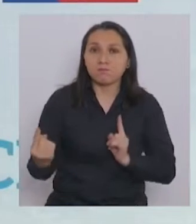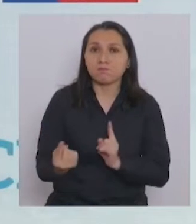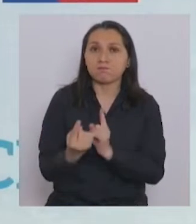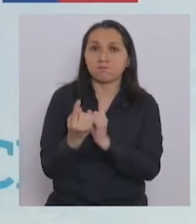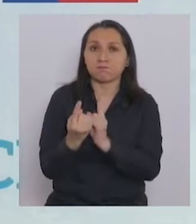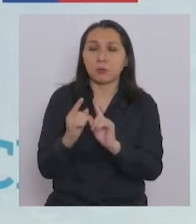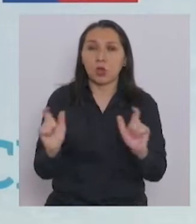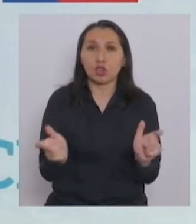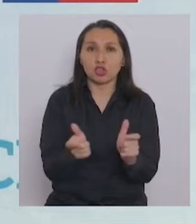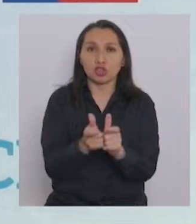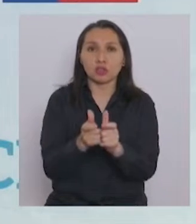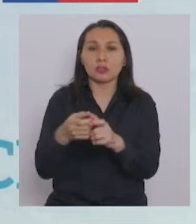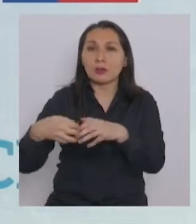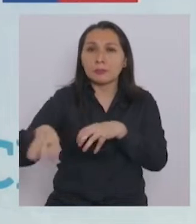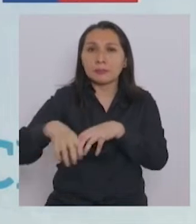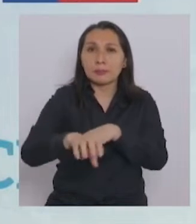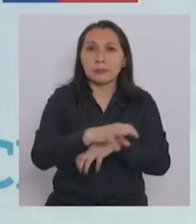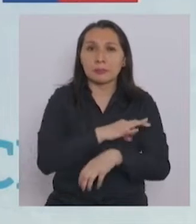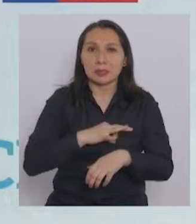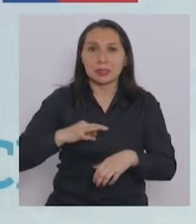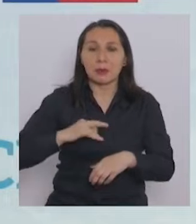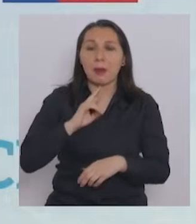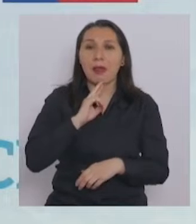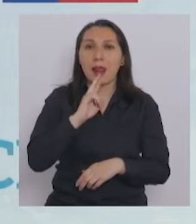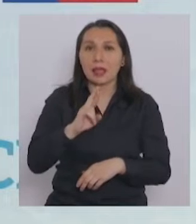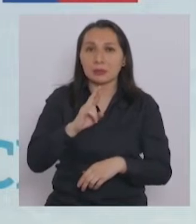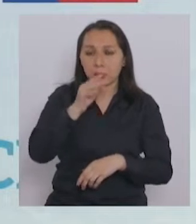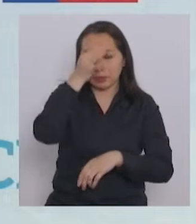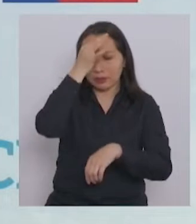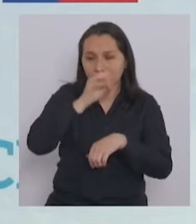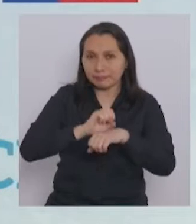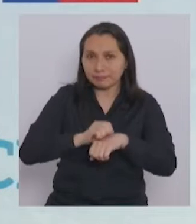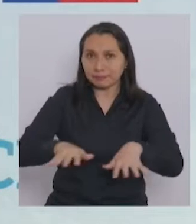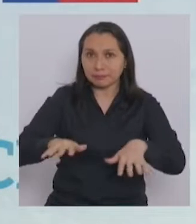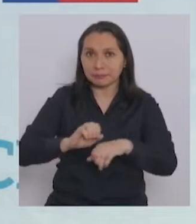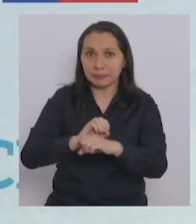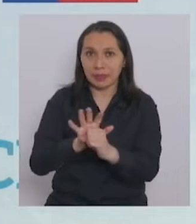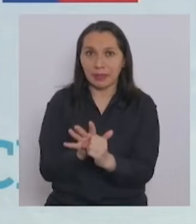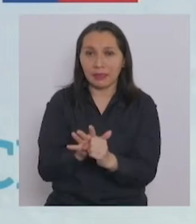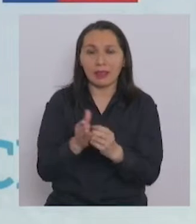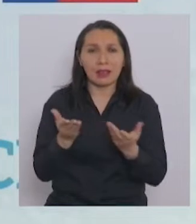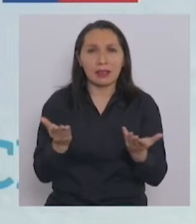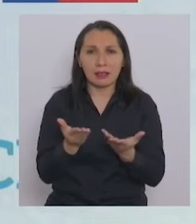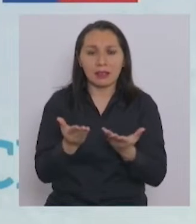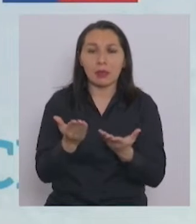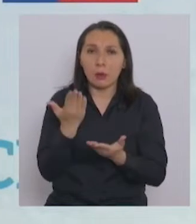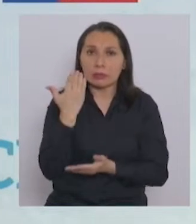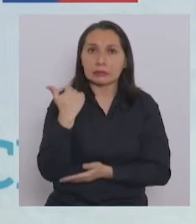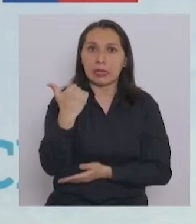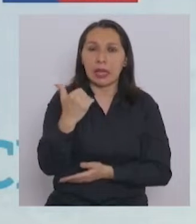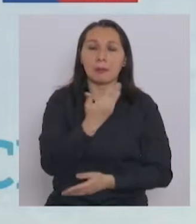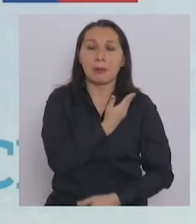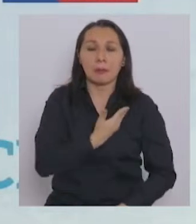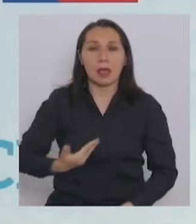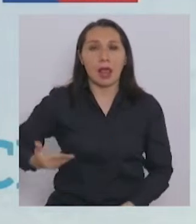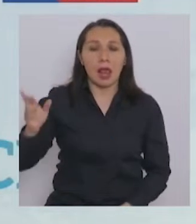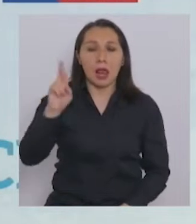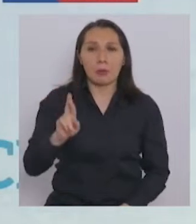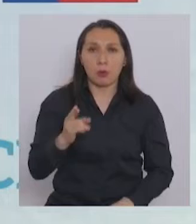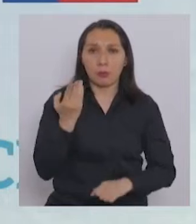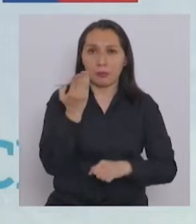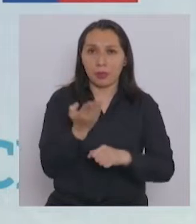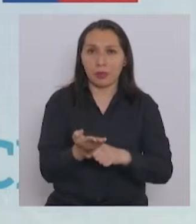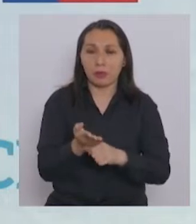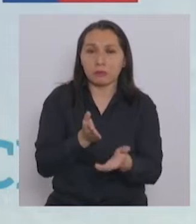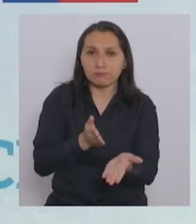del Consejo Interministerial de Respuesta Pandémica. Esta instancia funciona ante el llamado del Presidente de la República y se